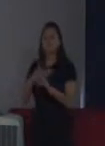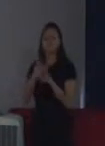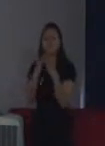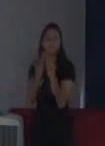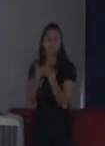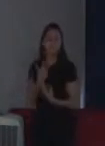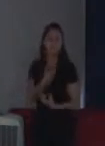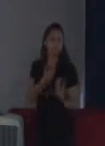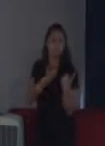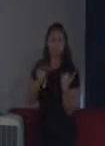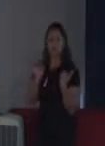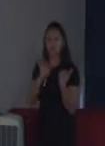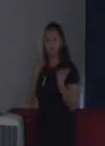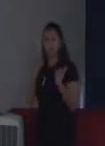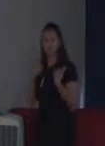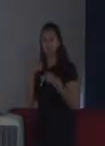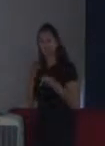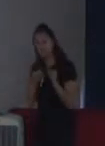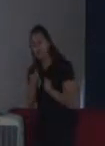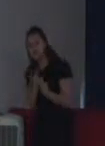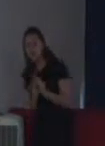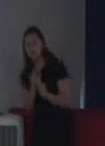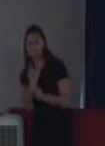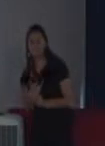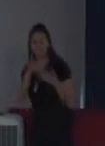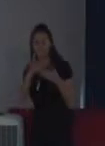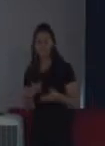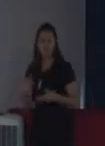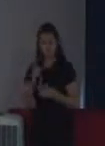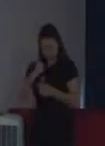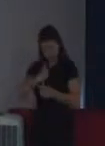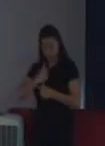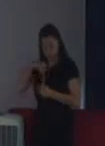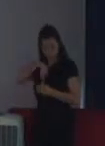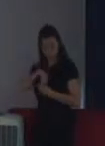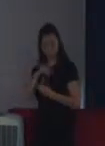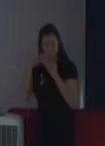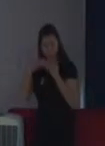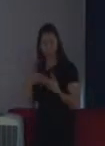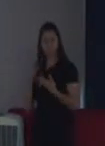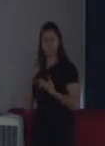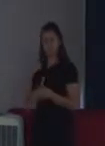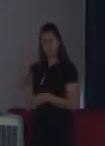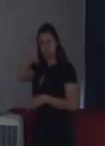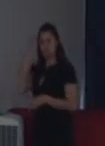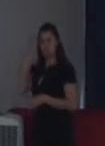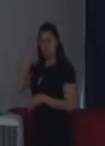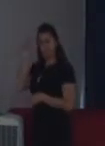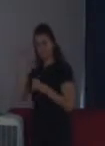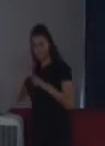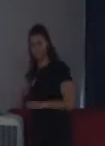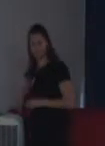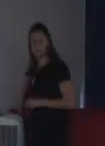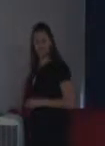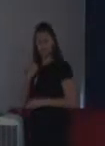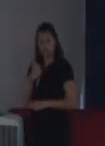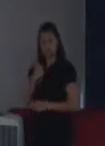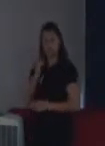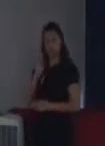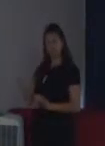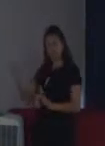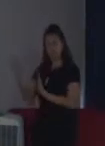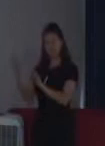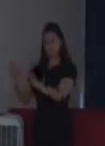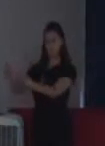cuidadora, como persona que tengo discapacidad o como docente o como investigador, ¿cómo me paro frente a esta normatividad, frente a